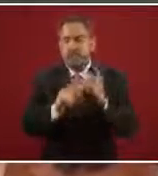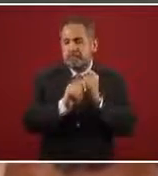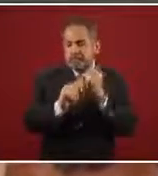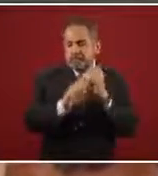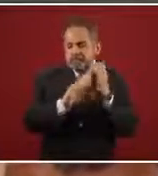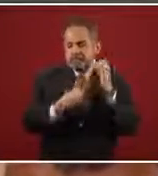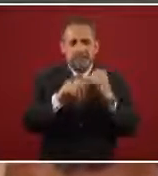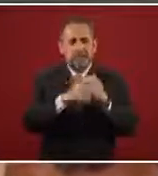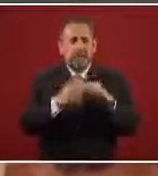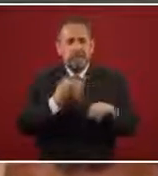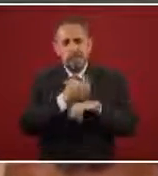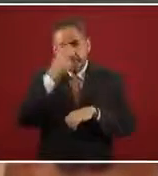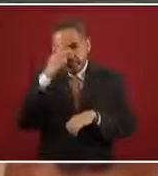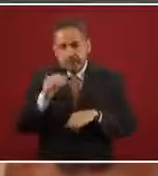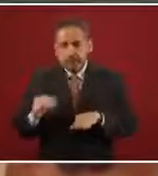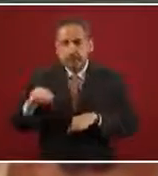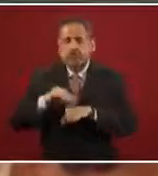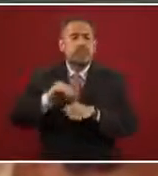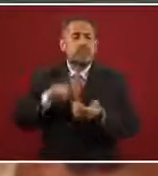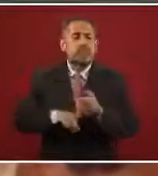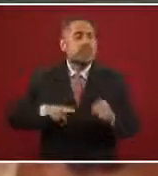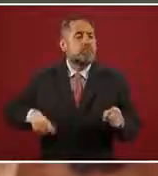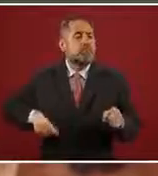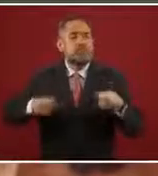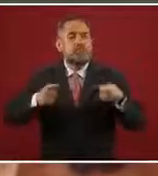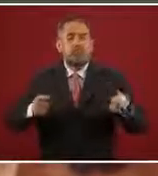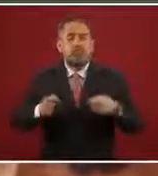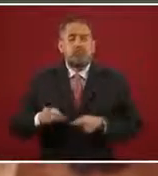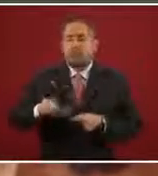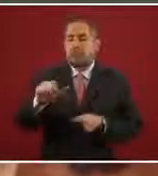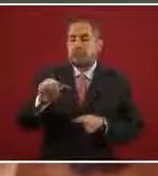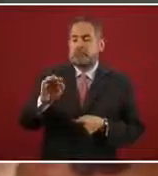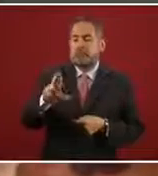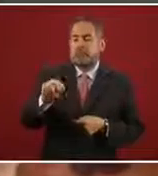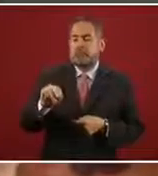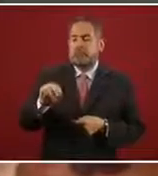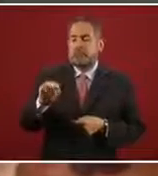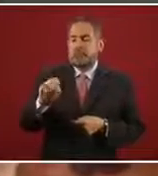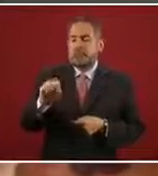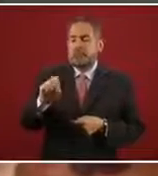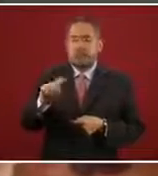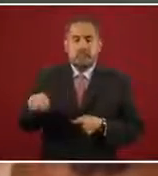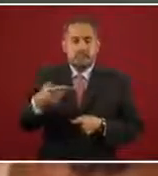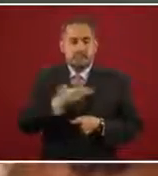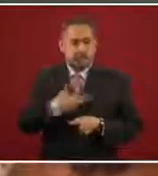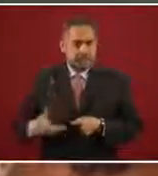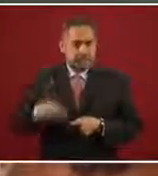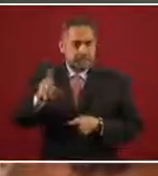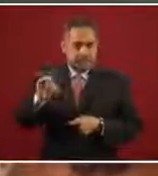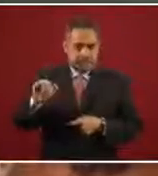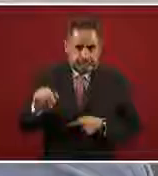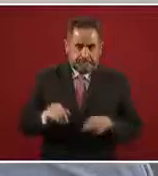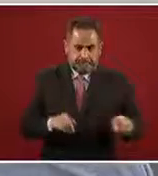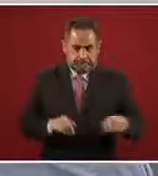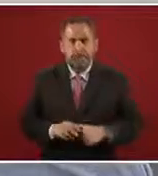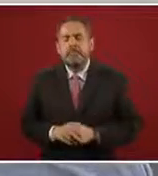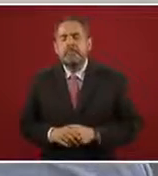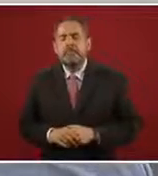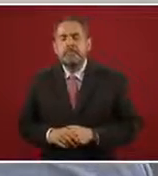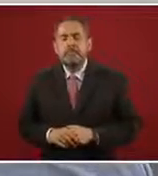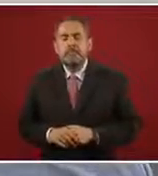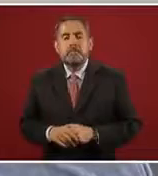del Estado de México, donde gobierna el señor Alfredo del Mazo del PRI. Presidente, ese tema, ese